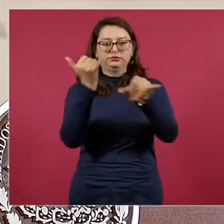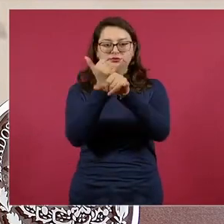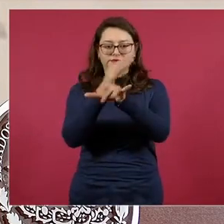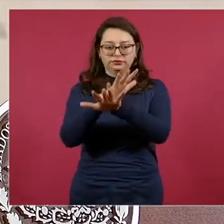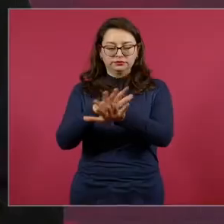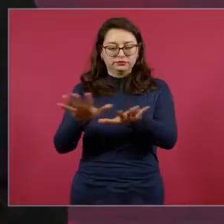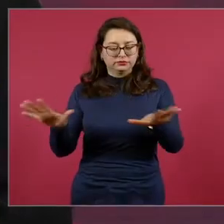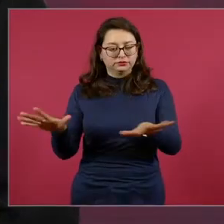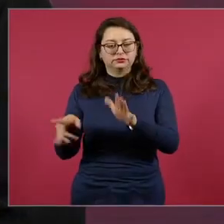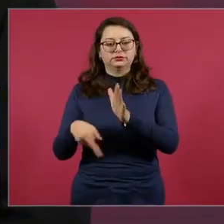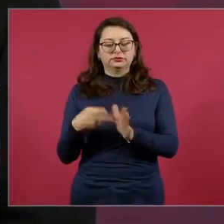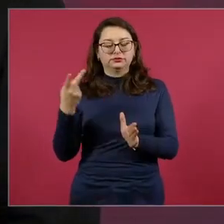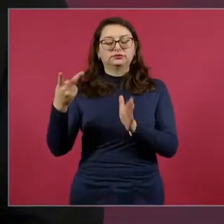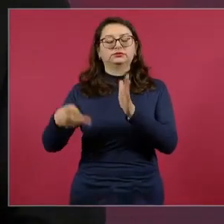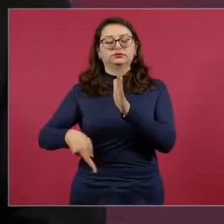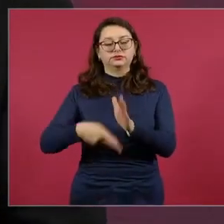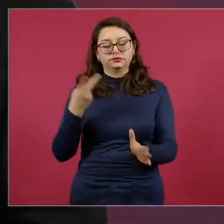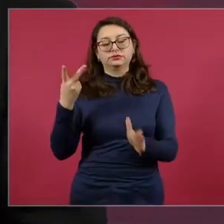sin